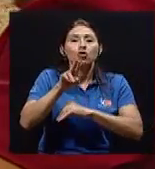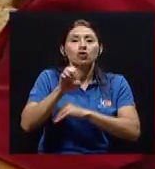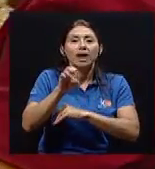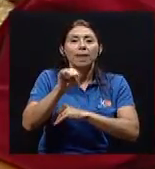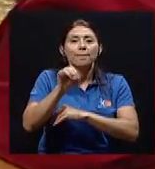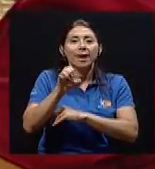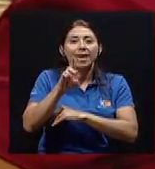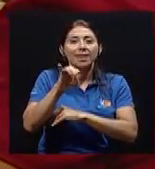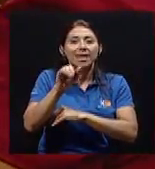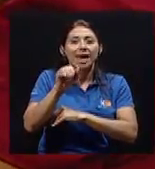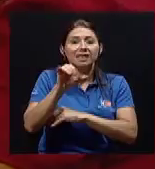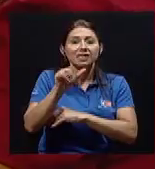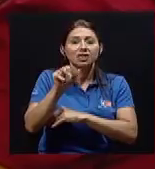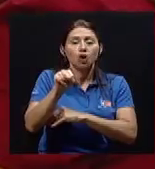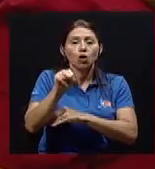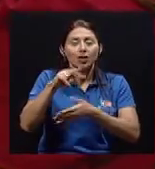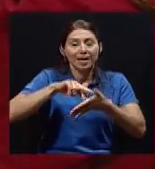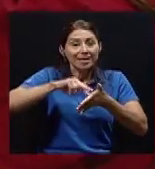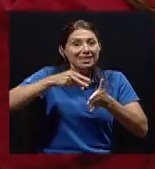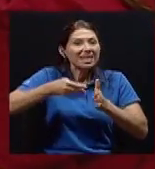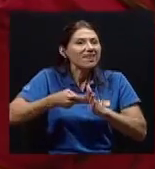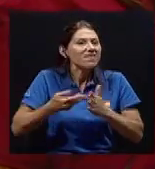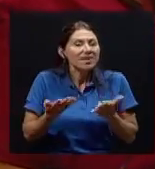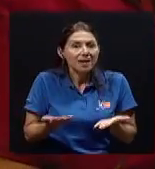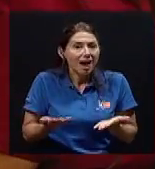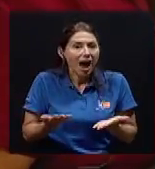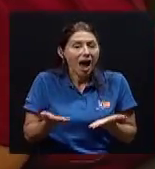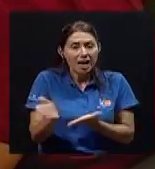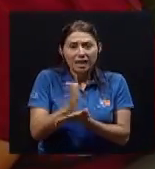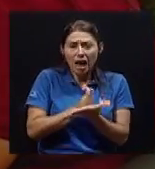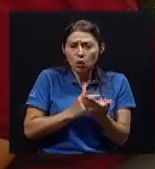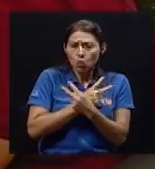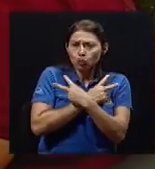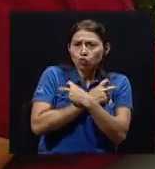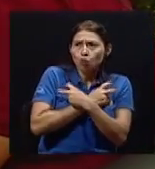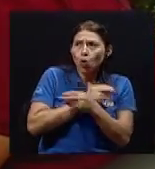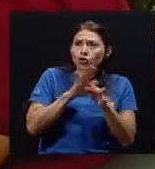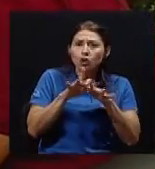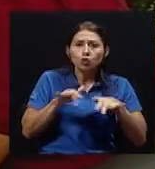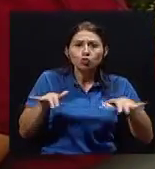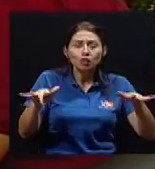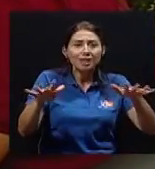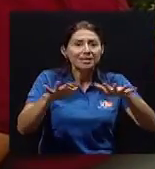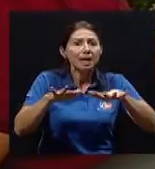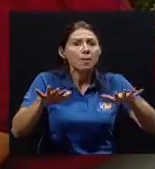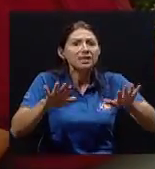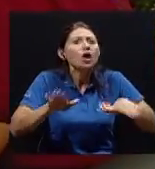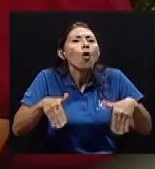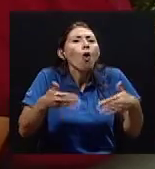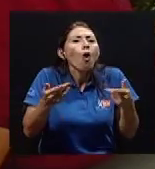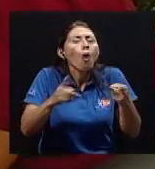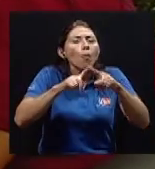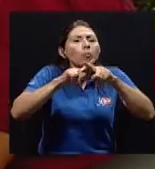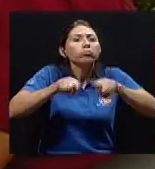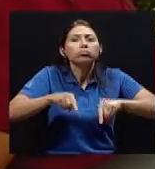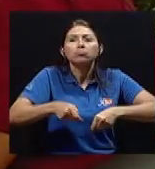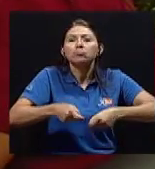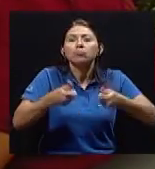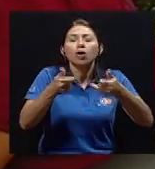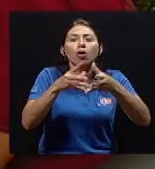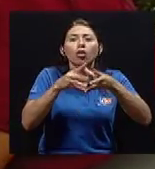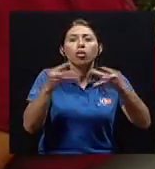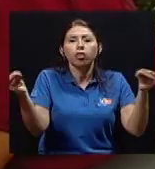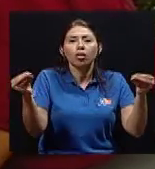pueden eliminar ciertos tóxicos o sustancias que se encuentran en el ambiente. ¿Verdad? Así es que, como le digo, los